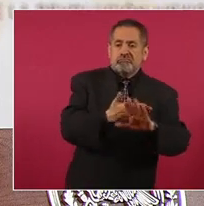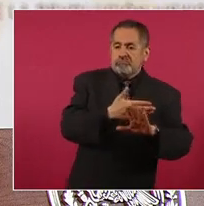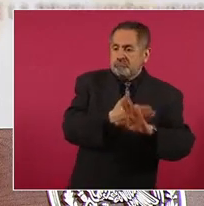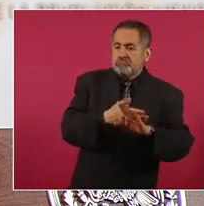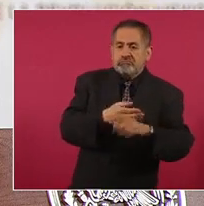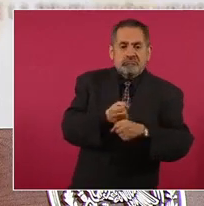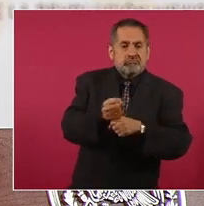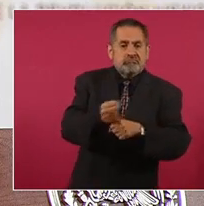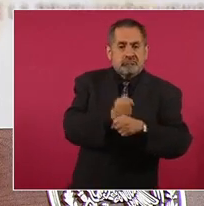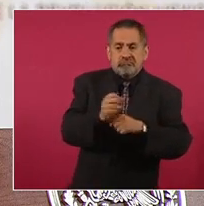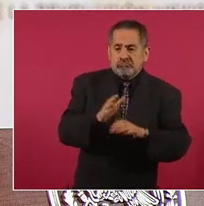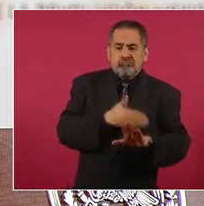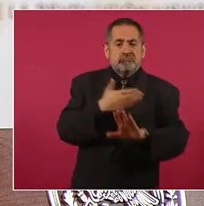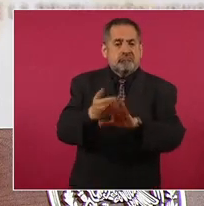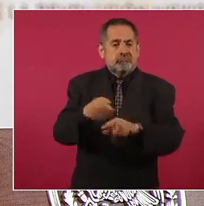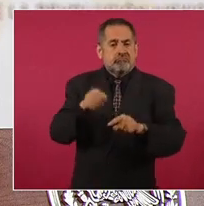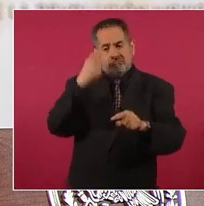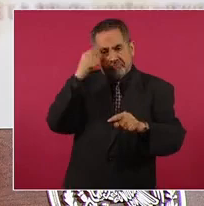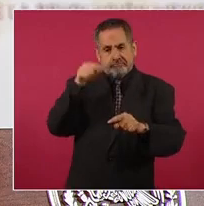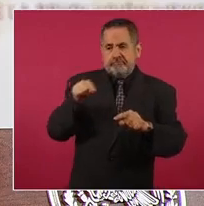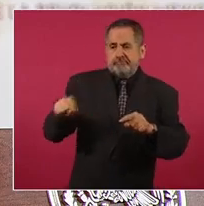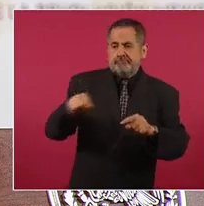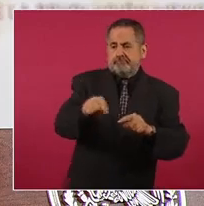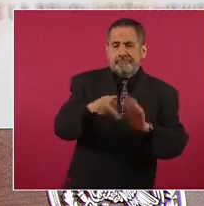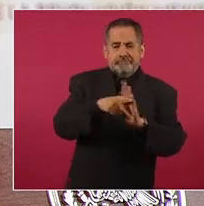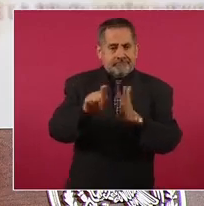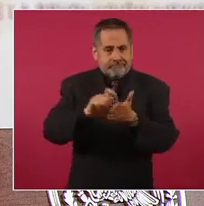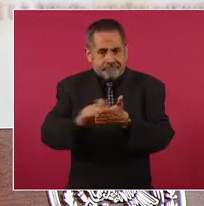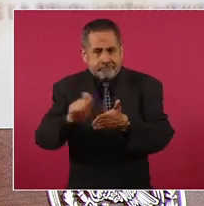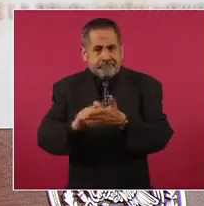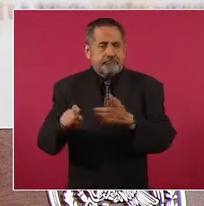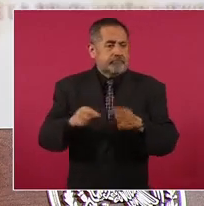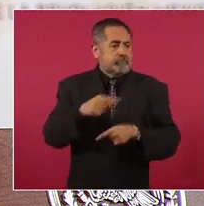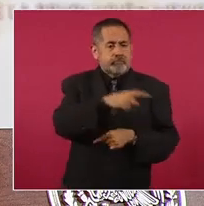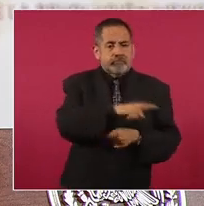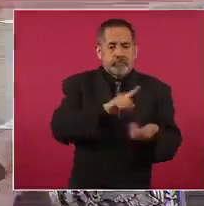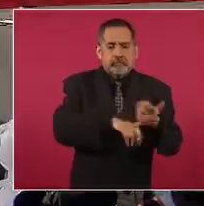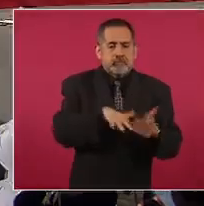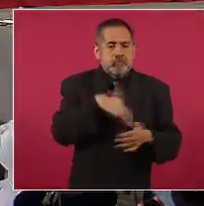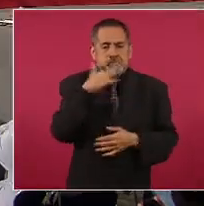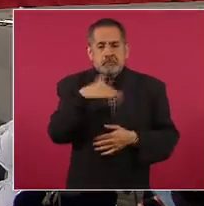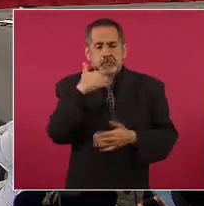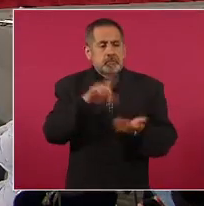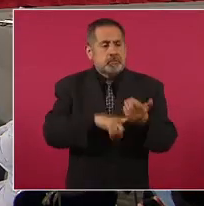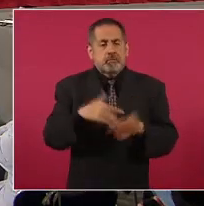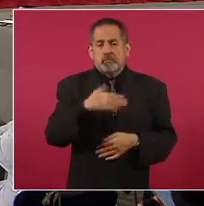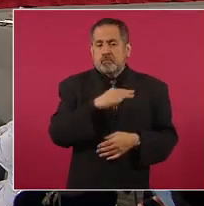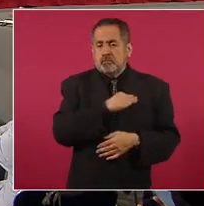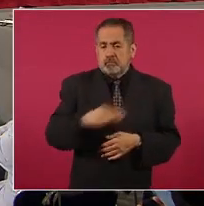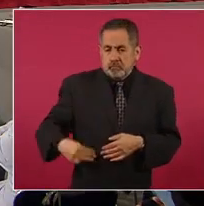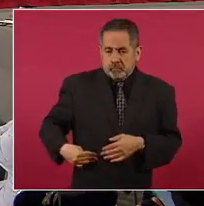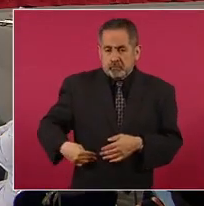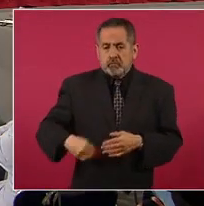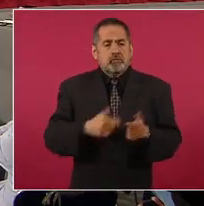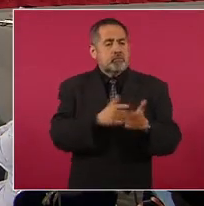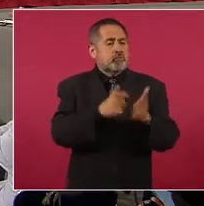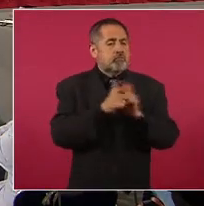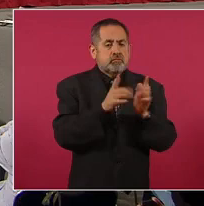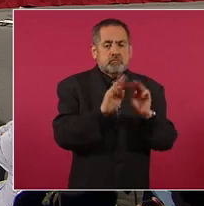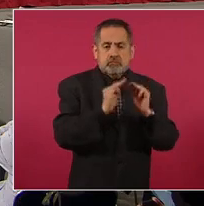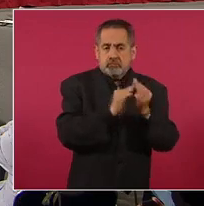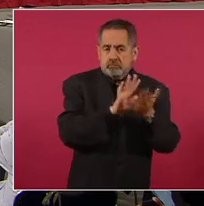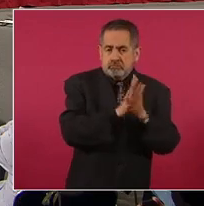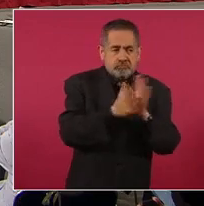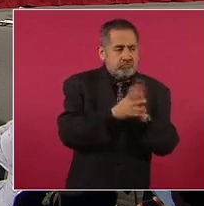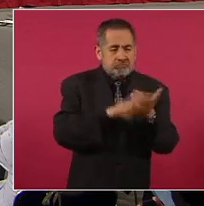particularmente vinculadas con el crimen organizado, la corrupción y colusión de autoridades municipales y grupos delictivos, cerca del